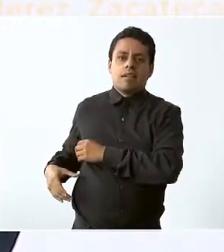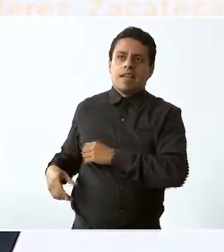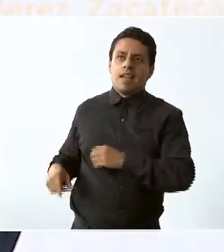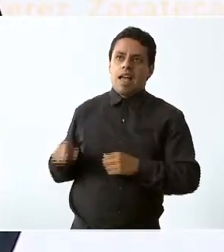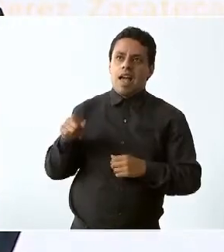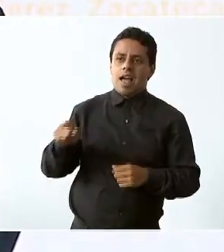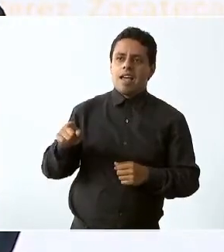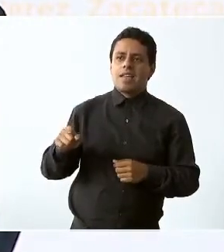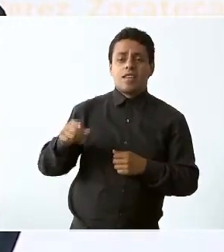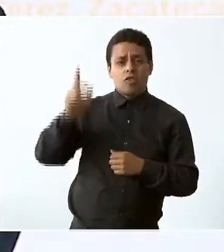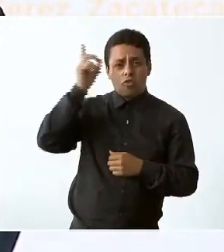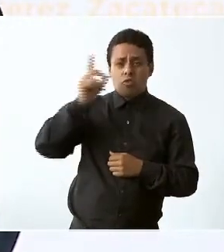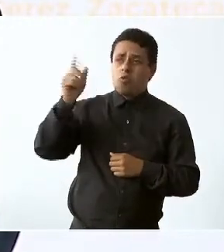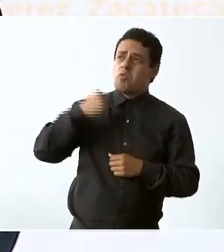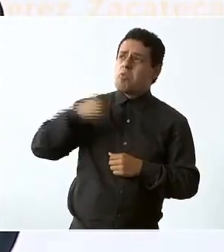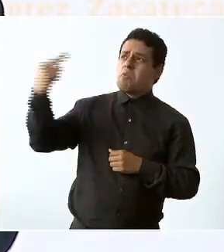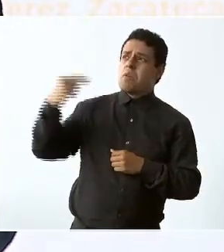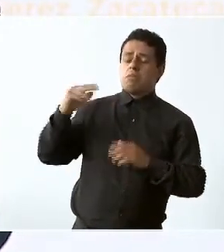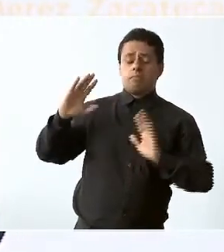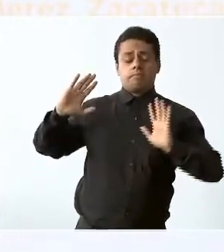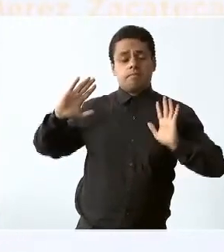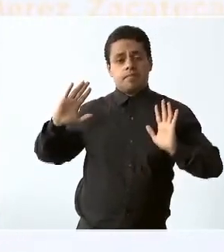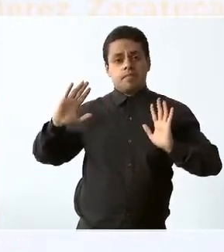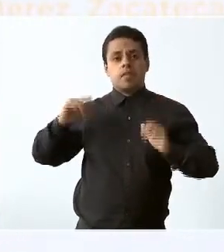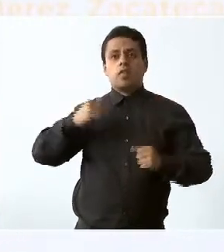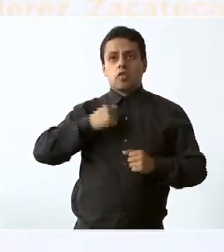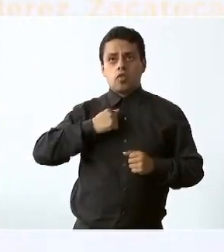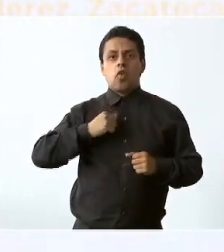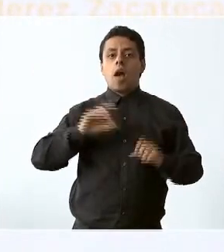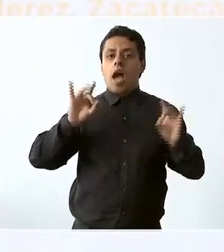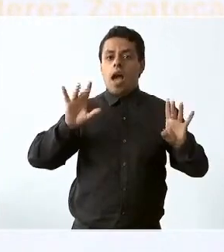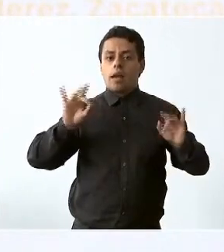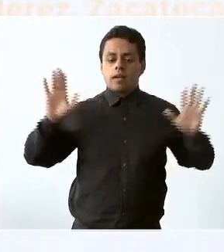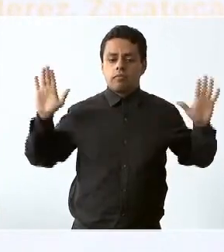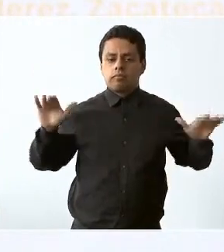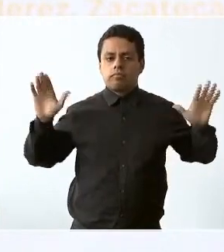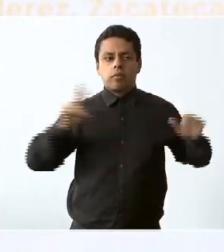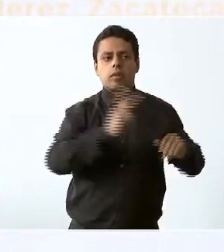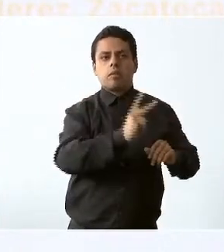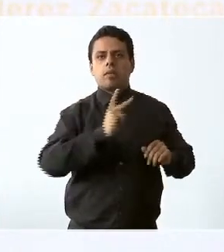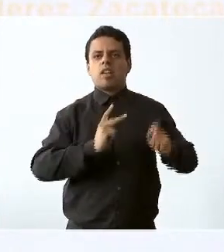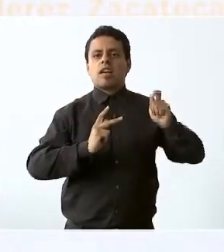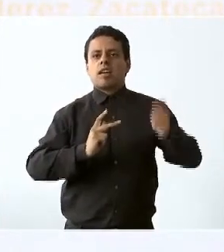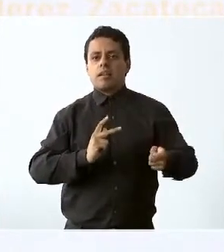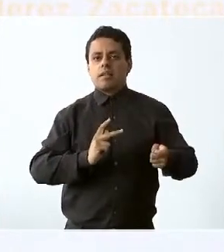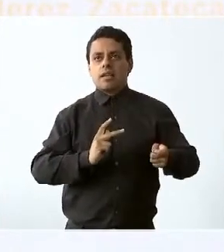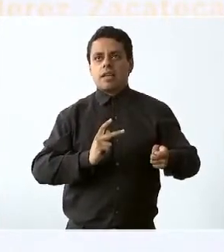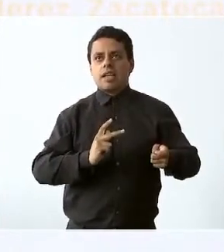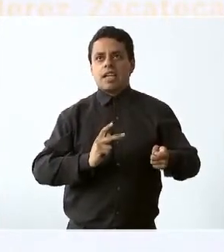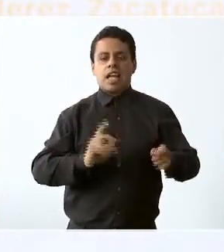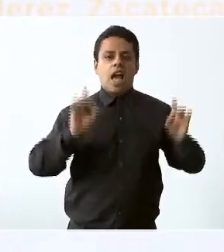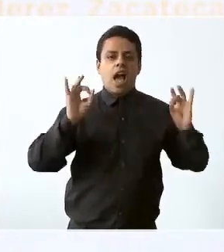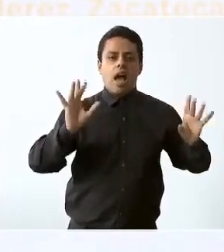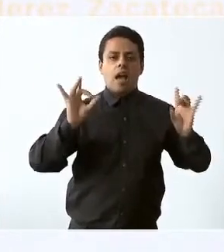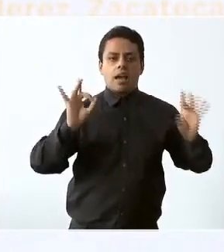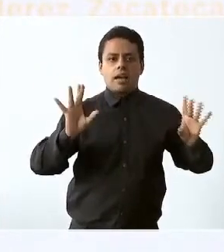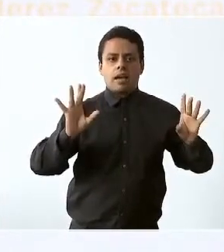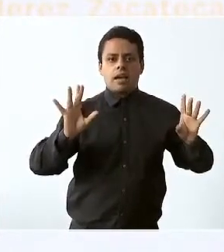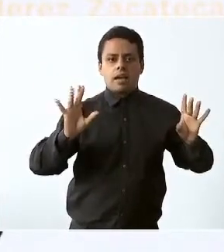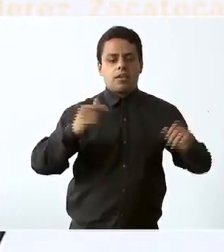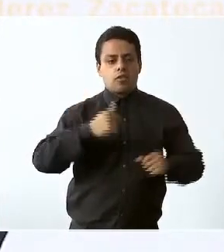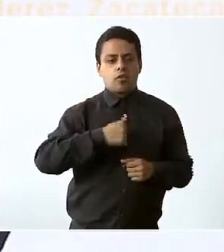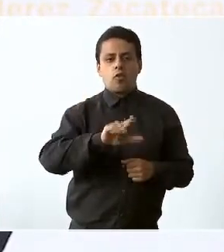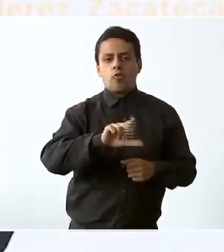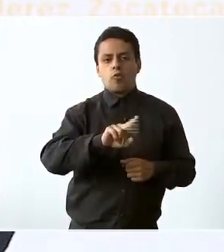el día. Si yo fuera ángel sería el soberano ángel